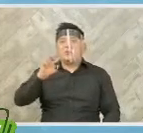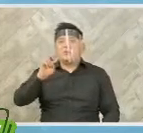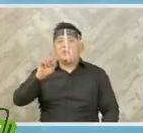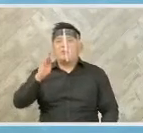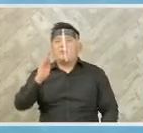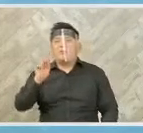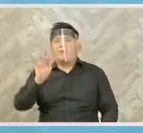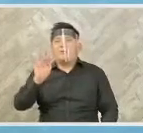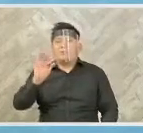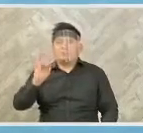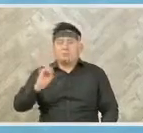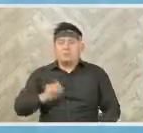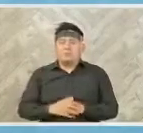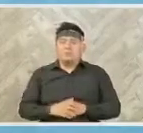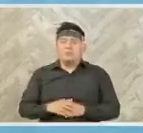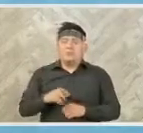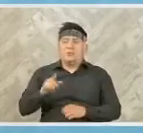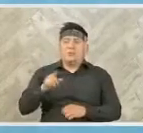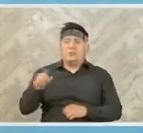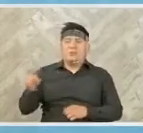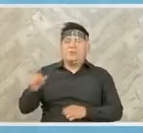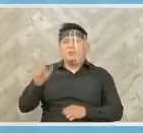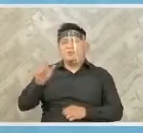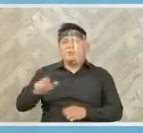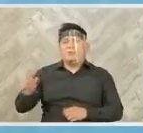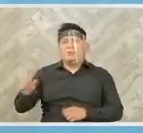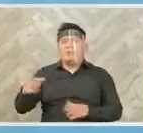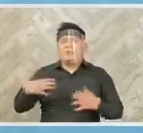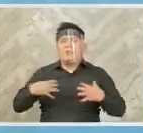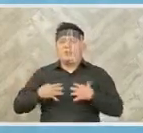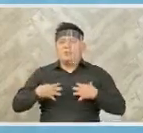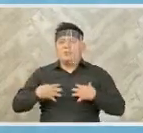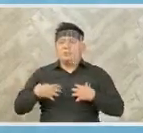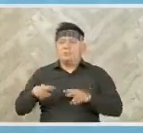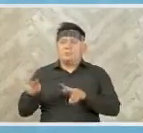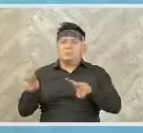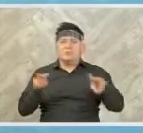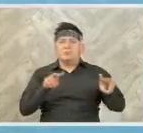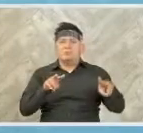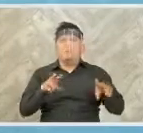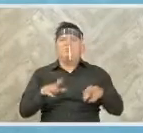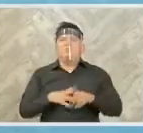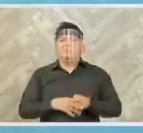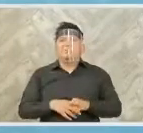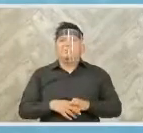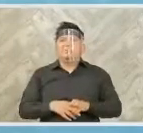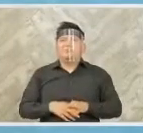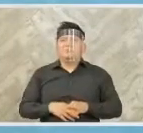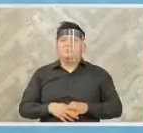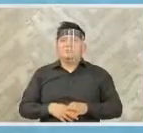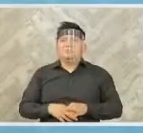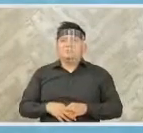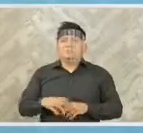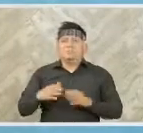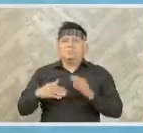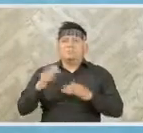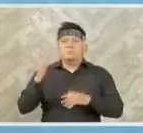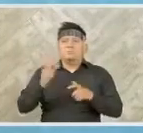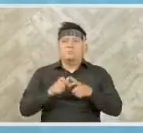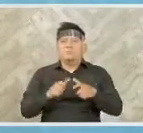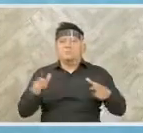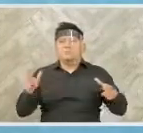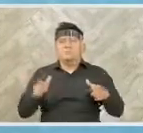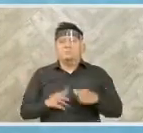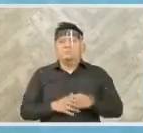problemática que son los animales que se encuentran en la calle. Y esto altera el tema de